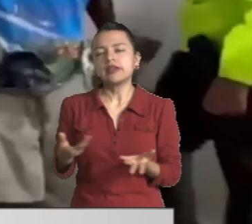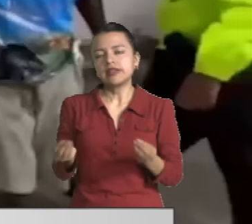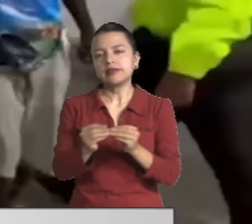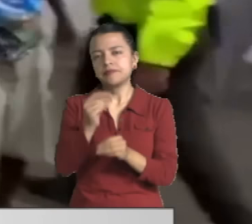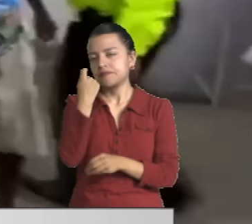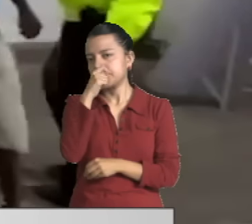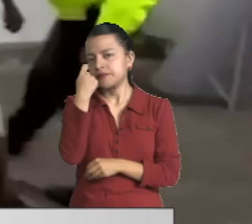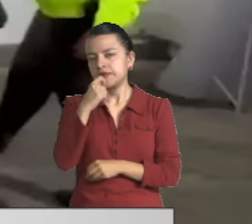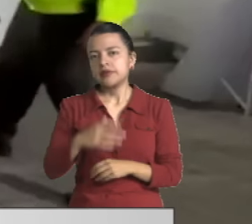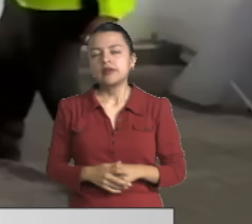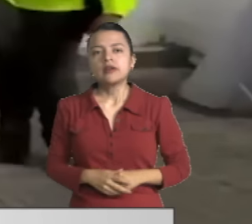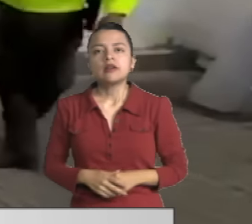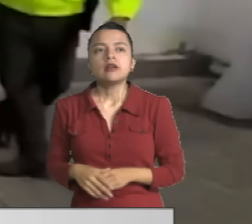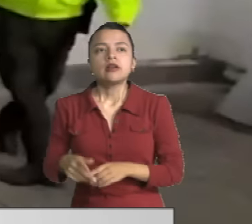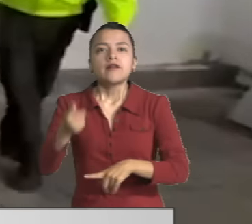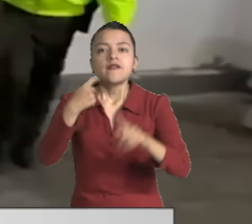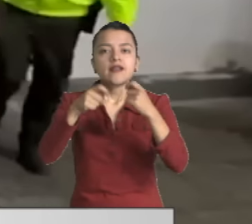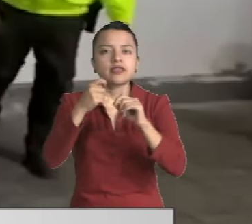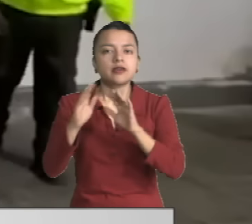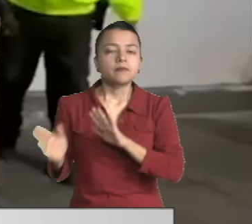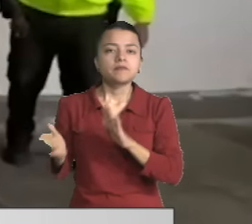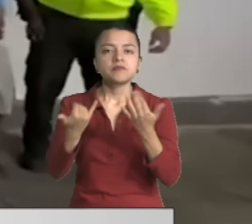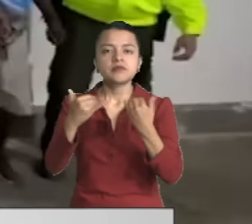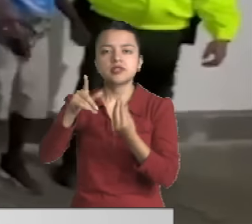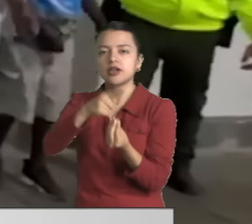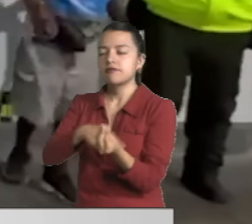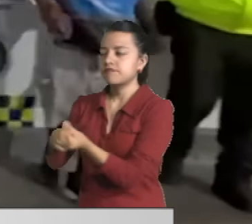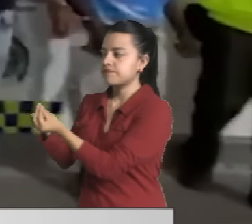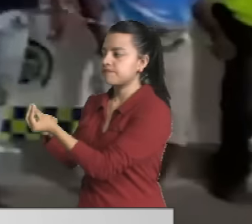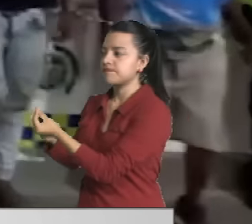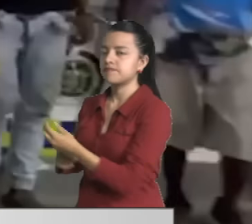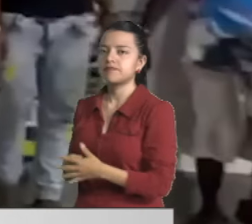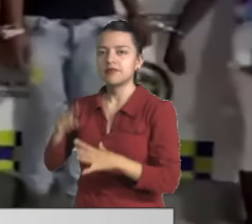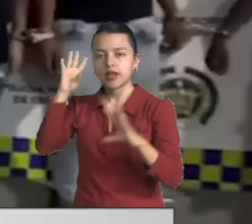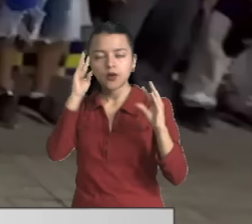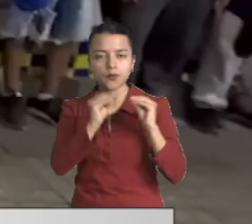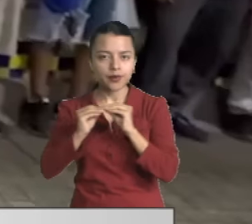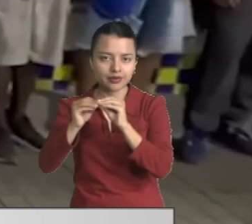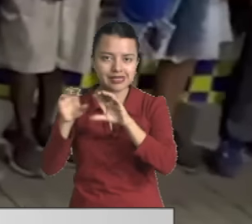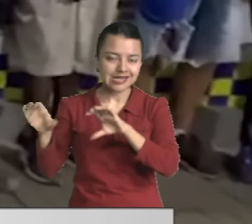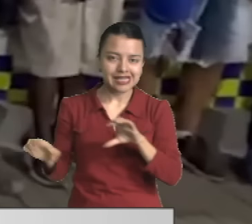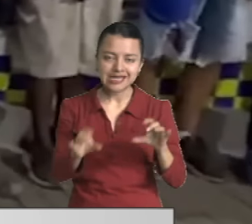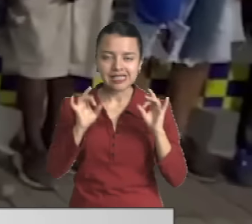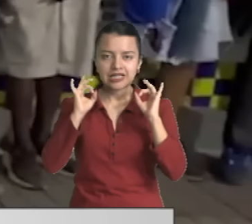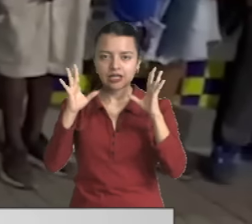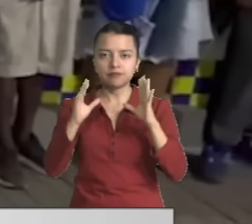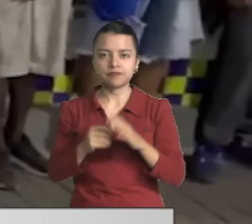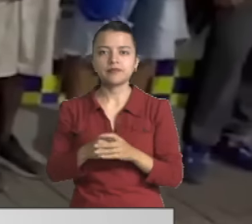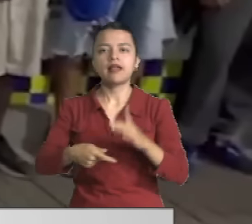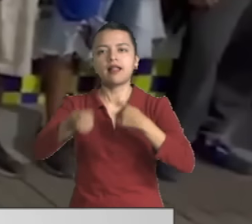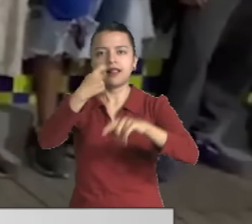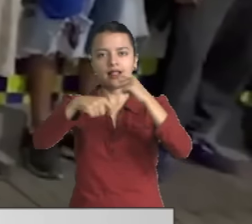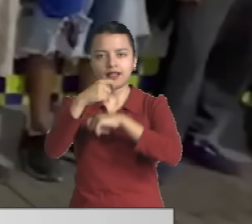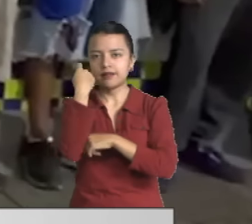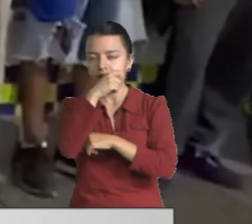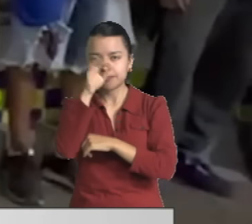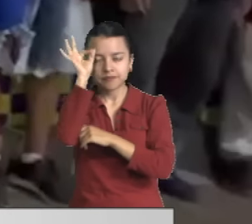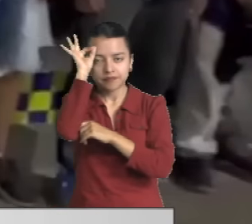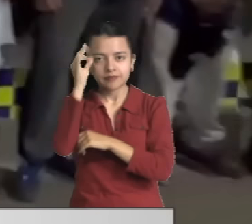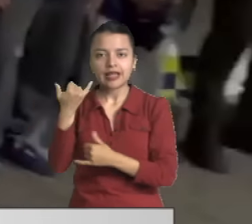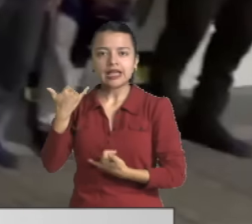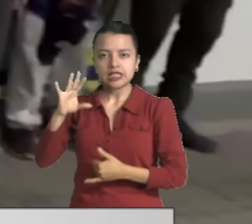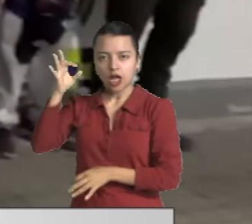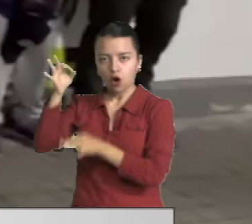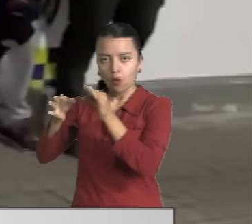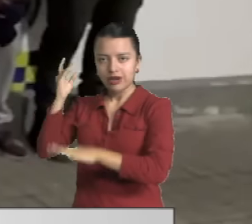capturados fueron dejados a disposición de la Fiscalía General de la Nación por los delitos de concierto para delinquir agravado y tráfico de estupefacientes, y un juez de control